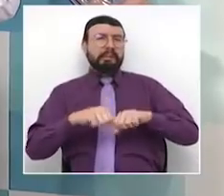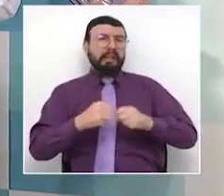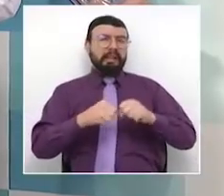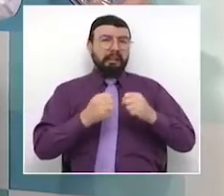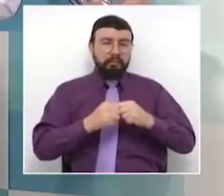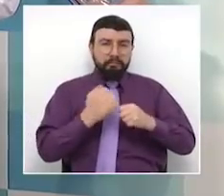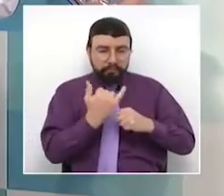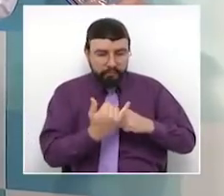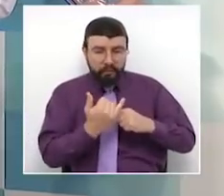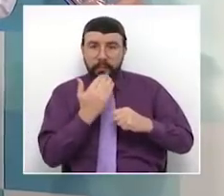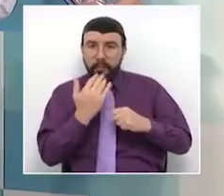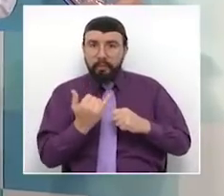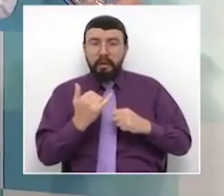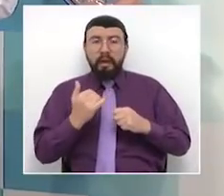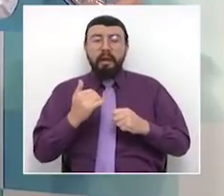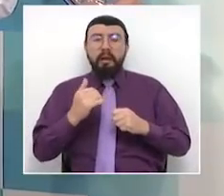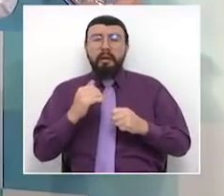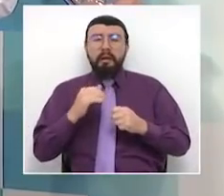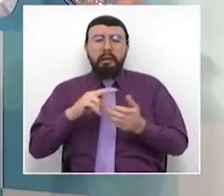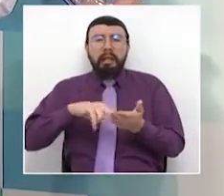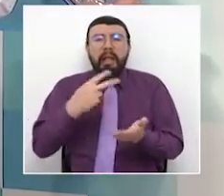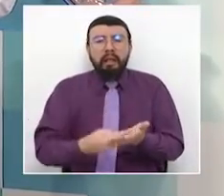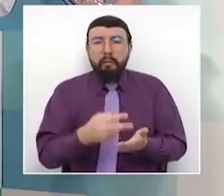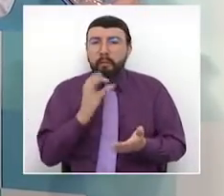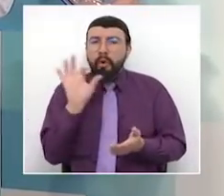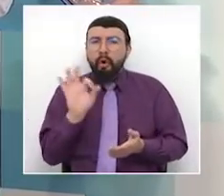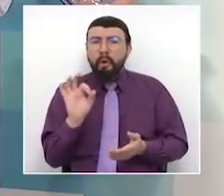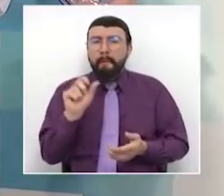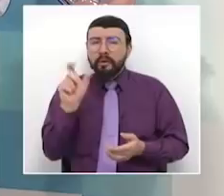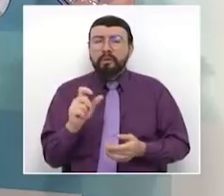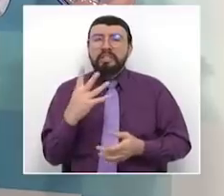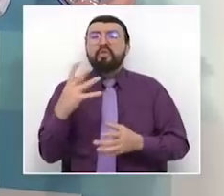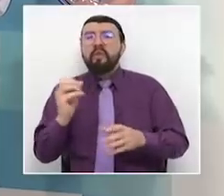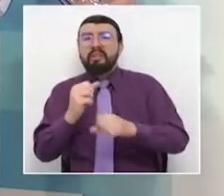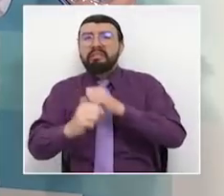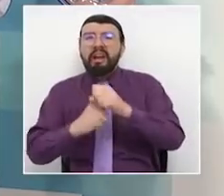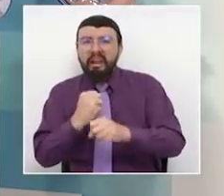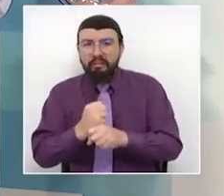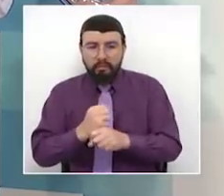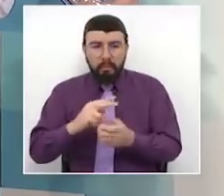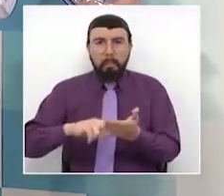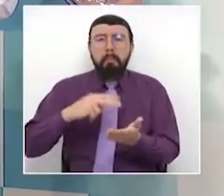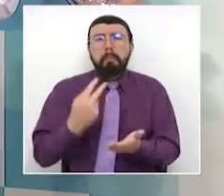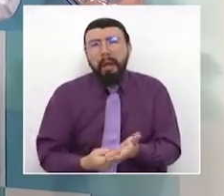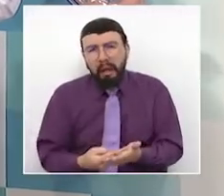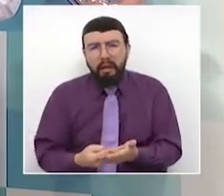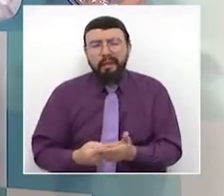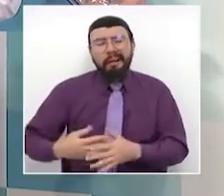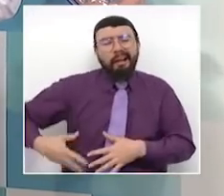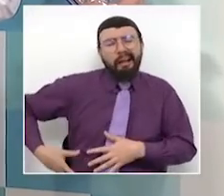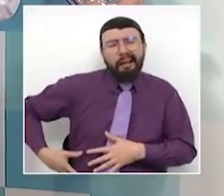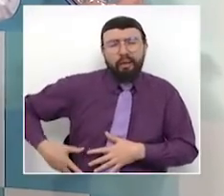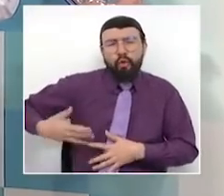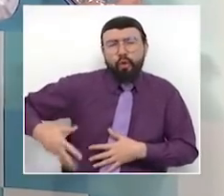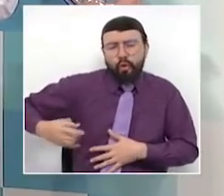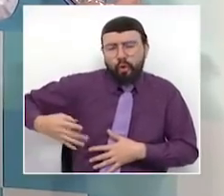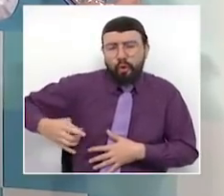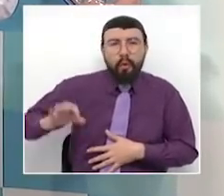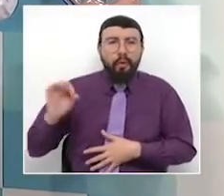una caída, una persona de edad de 50, 60 años tiene una caída y empieza con un dolor, inflamación en su